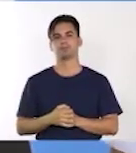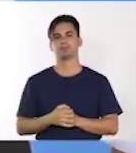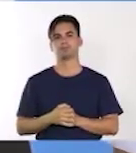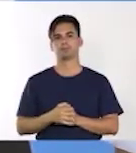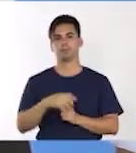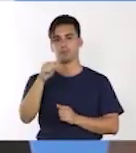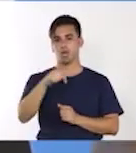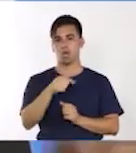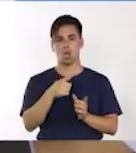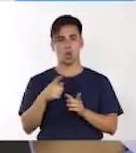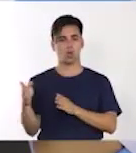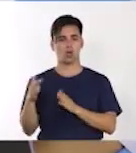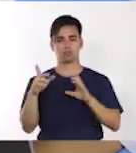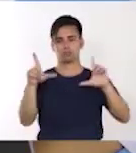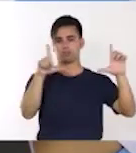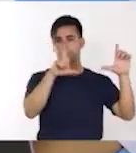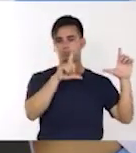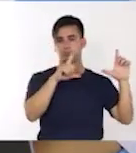proceso.